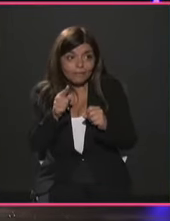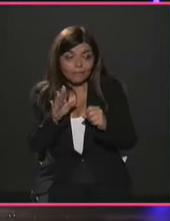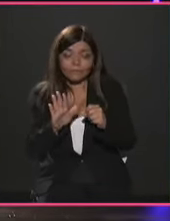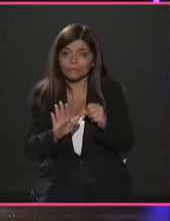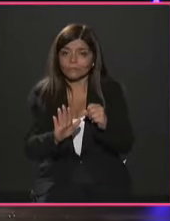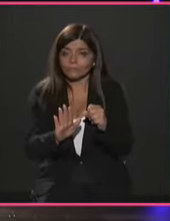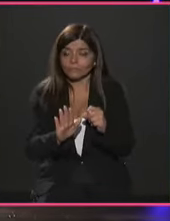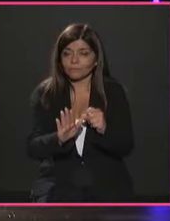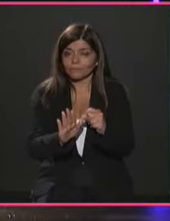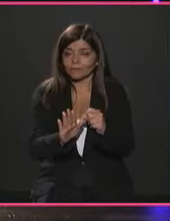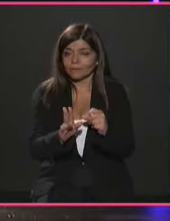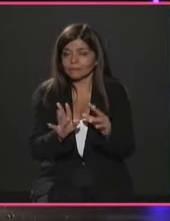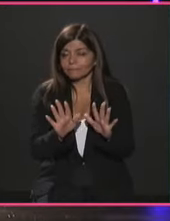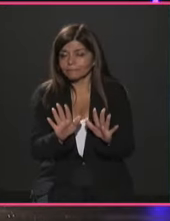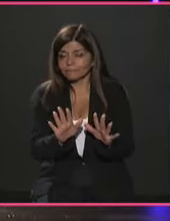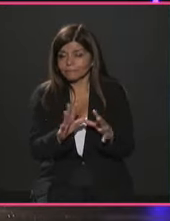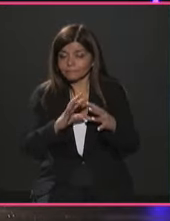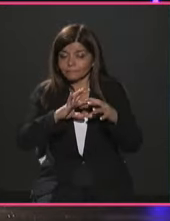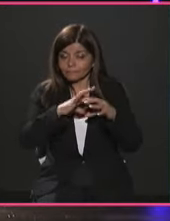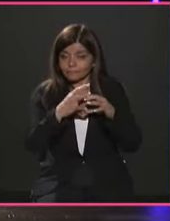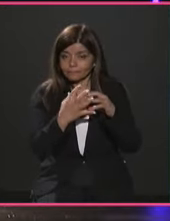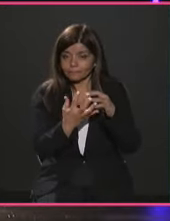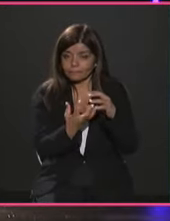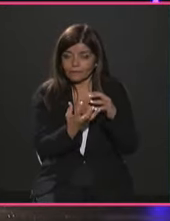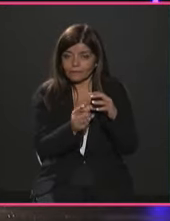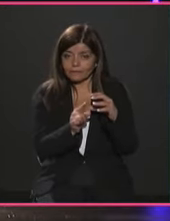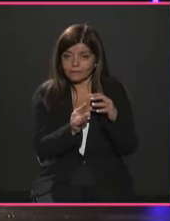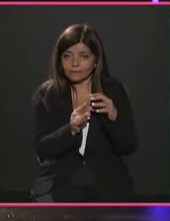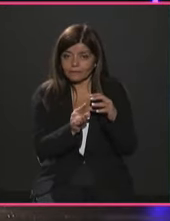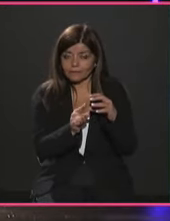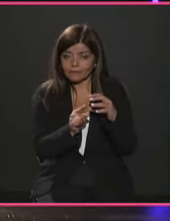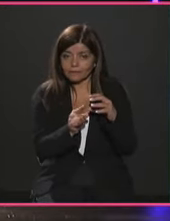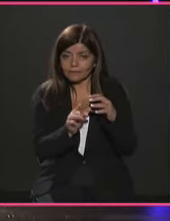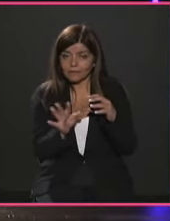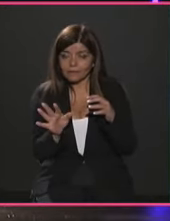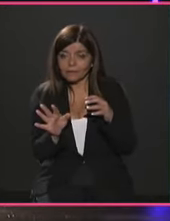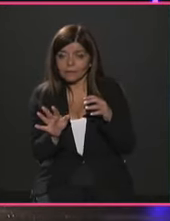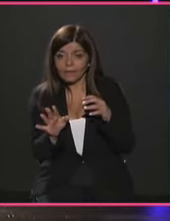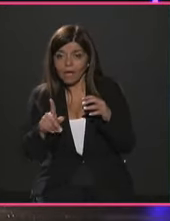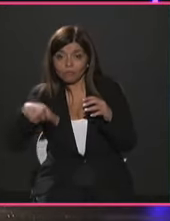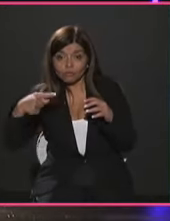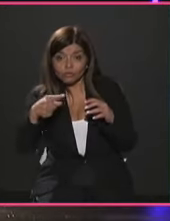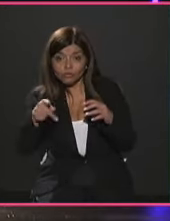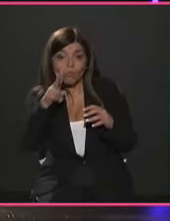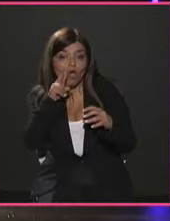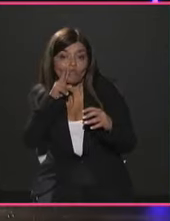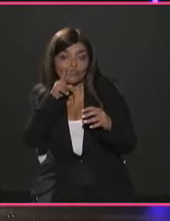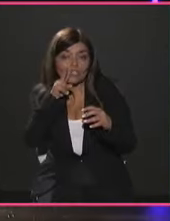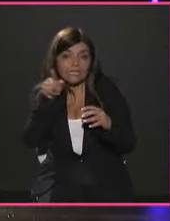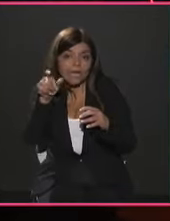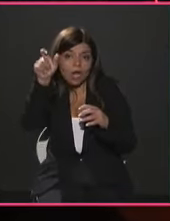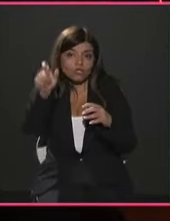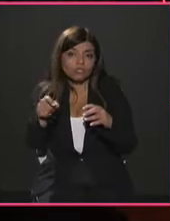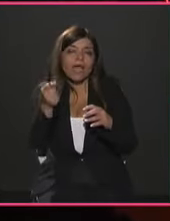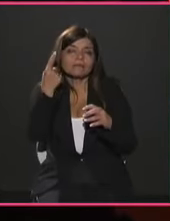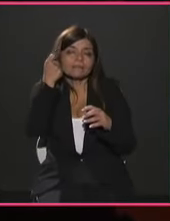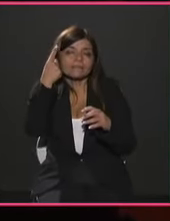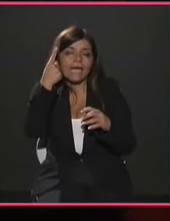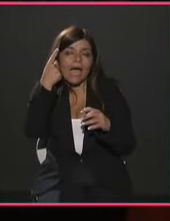ahora se ha hecho eh Stan que va hablará el viernes que el líder de